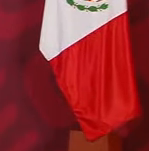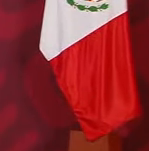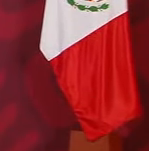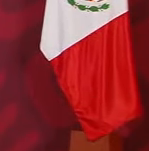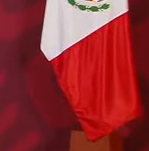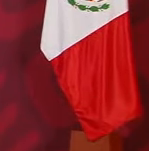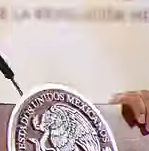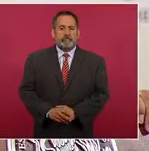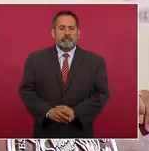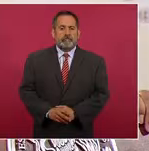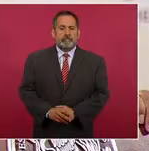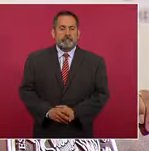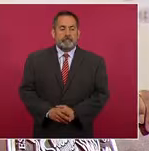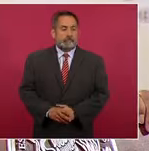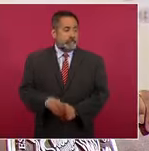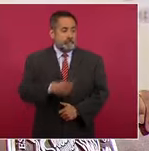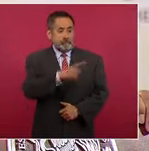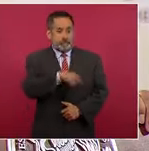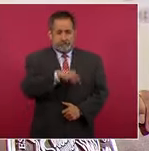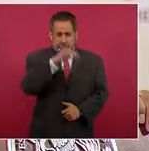No.